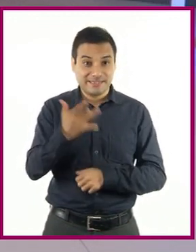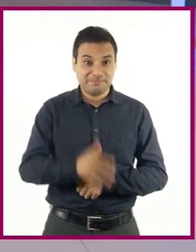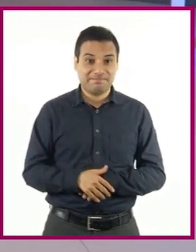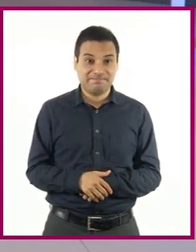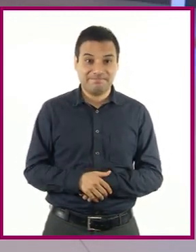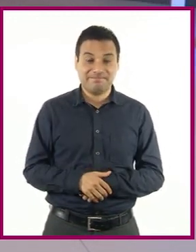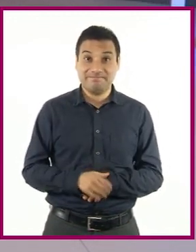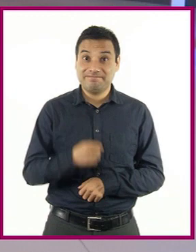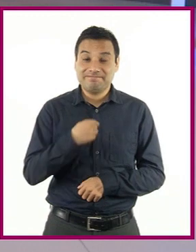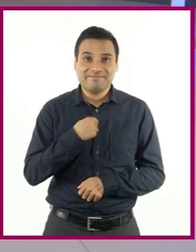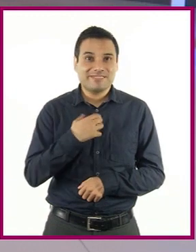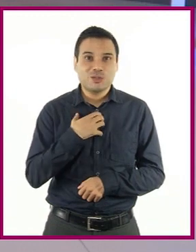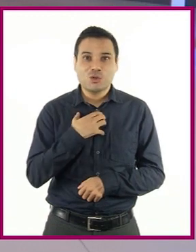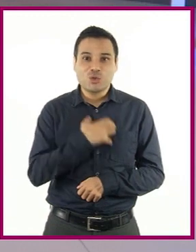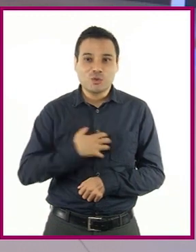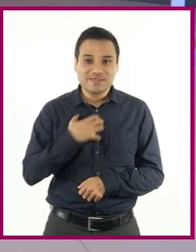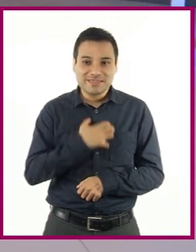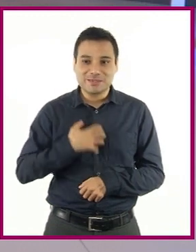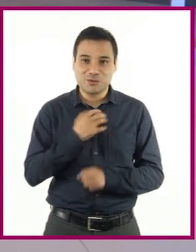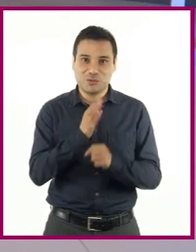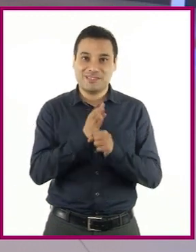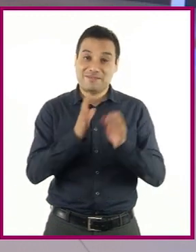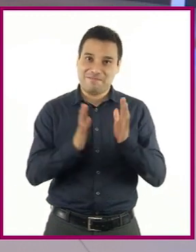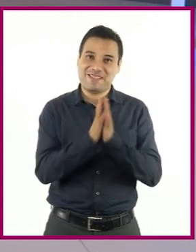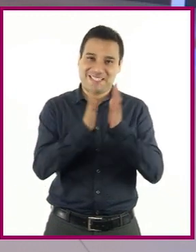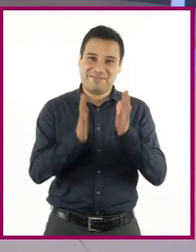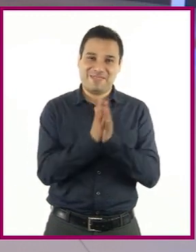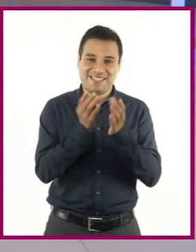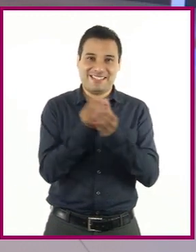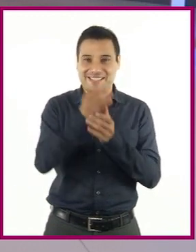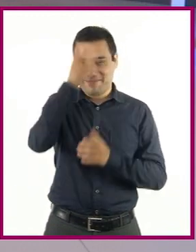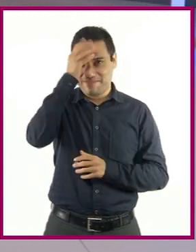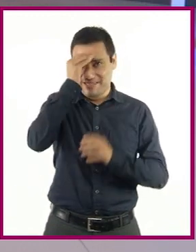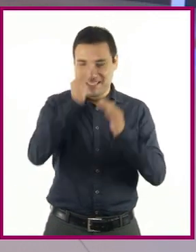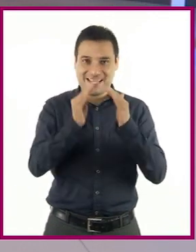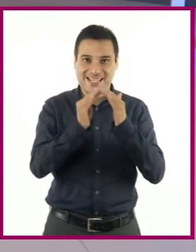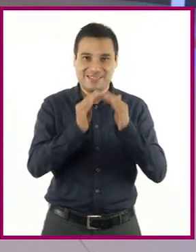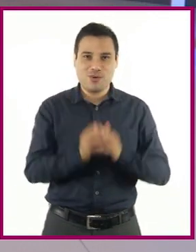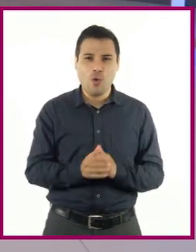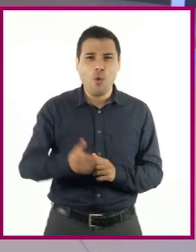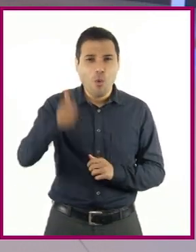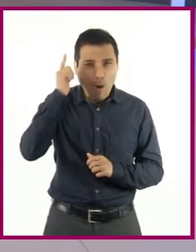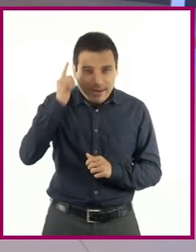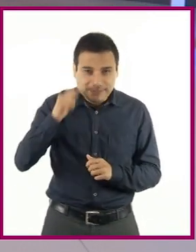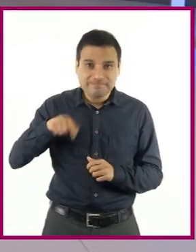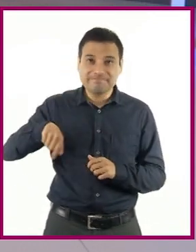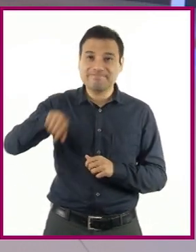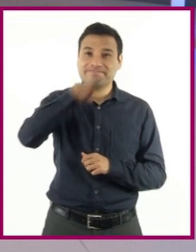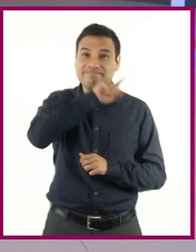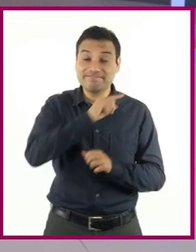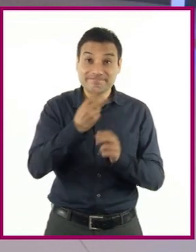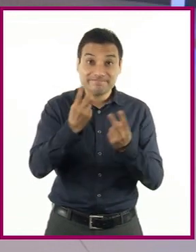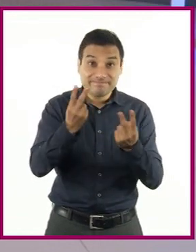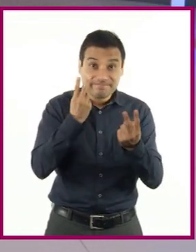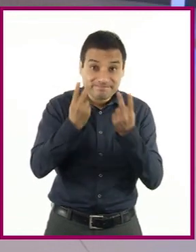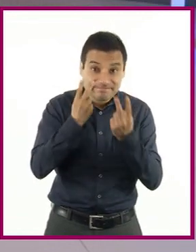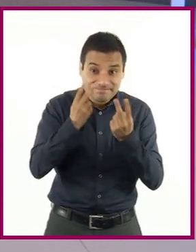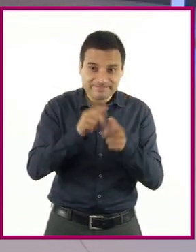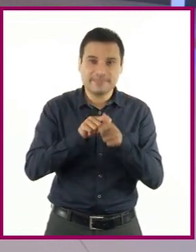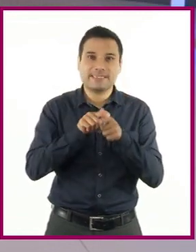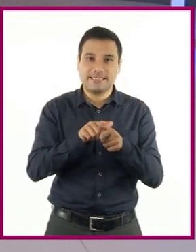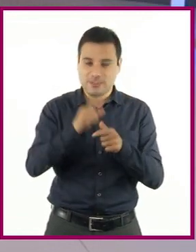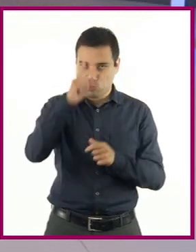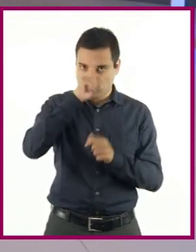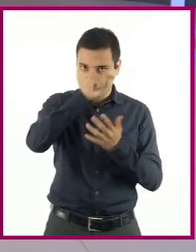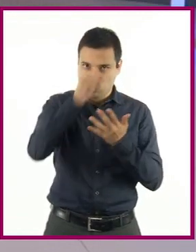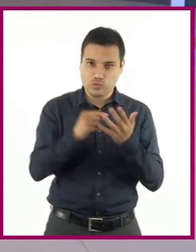Es para mí un placer participar en una sesión más de Aprende en Casa. Deseo que todas y todos los que nos ven sigan aplicando las